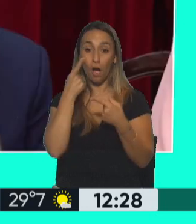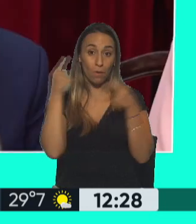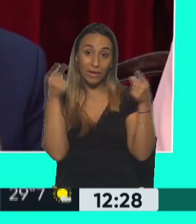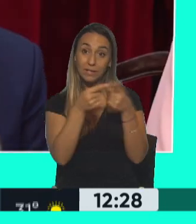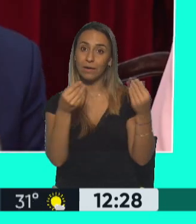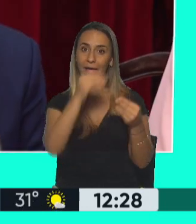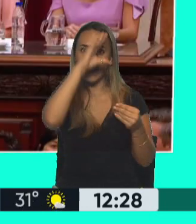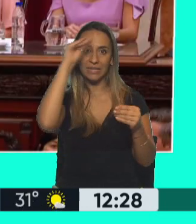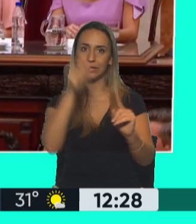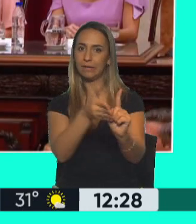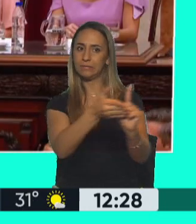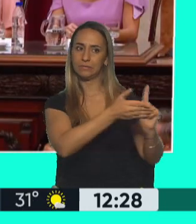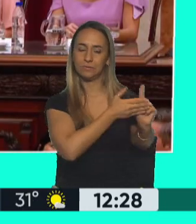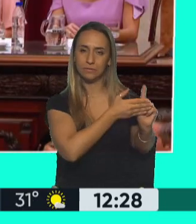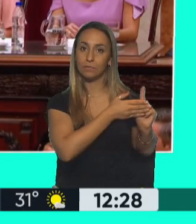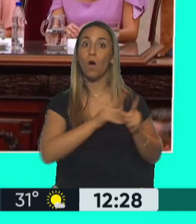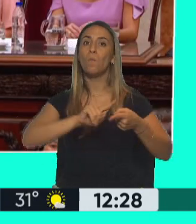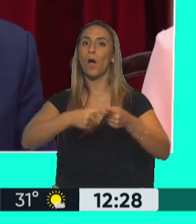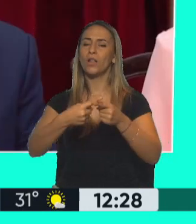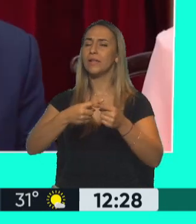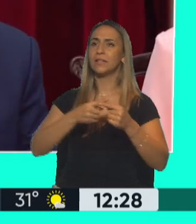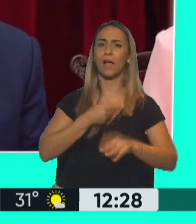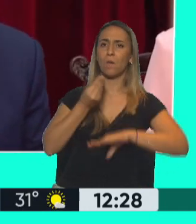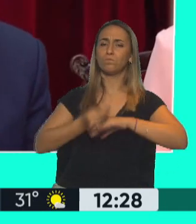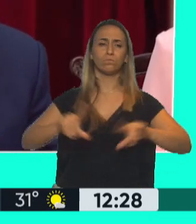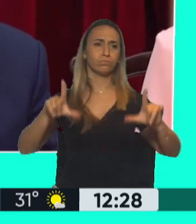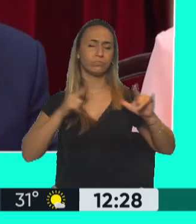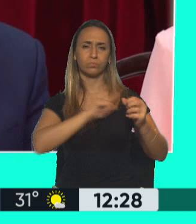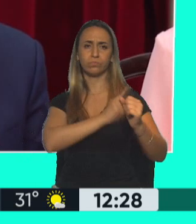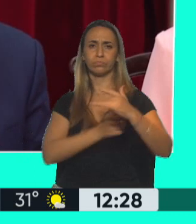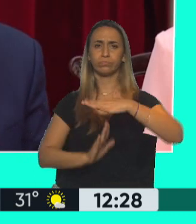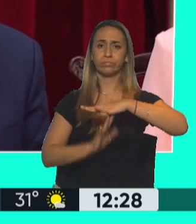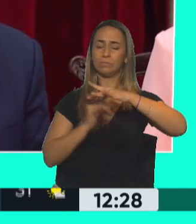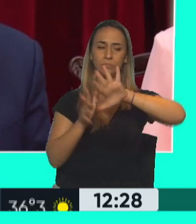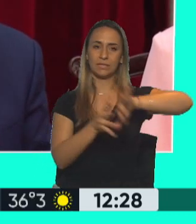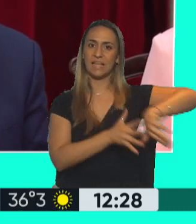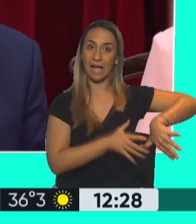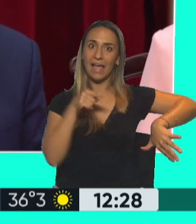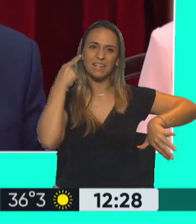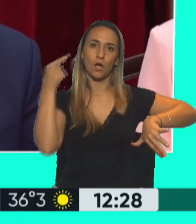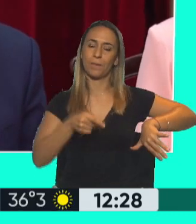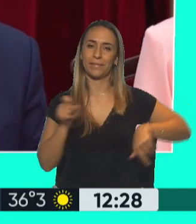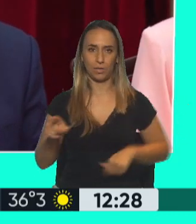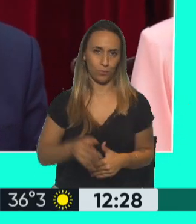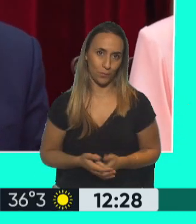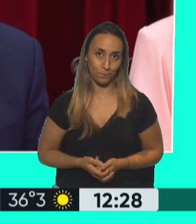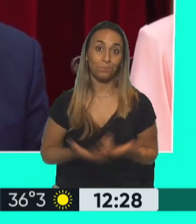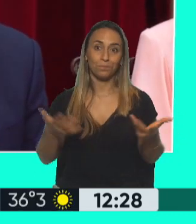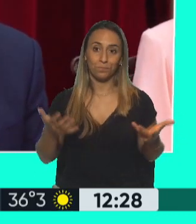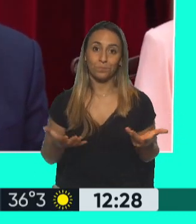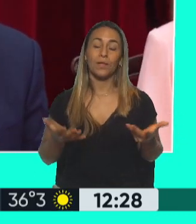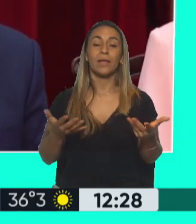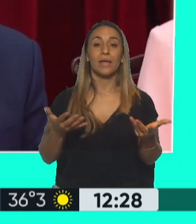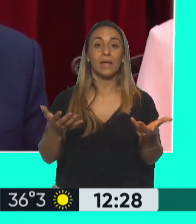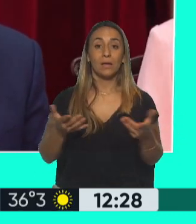Y ella lo interpreta así y en esa famosa intervención que hizo después del fallo, interpreta como una proscripción.